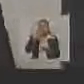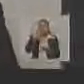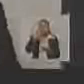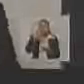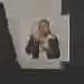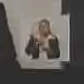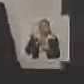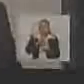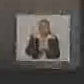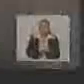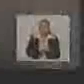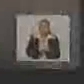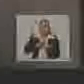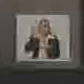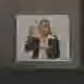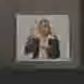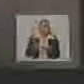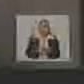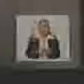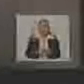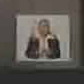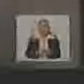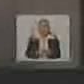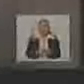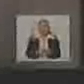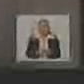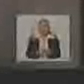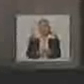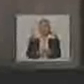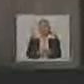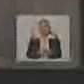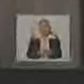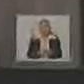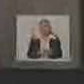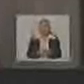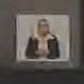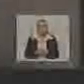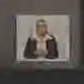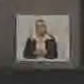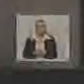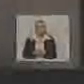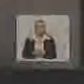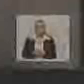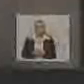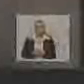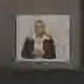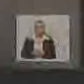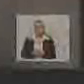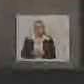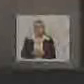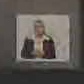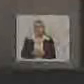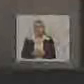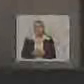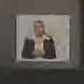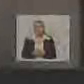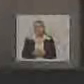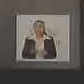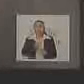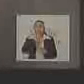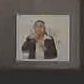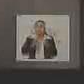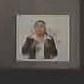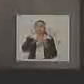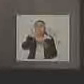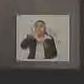las instrumente. Gracias. Prácticamente todos los candidatos han agotado su bolsa de tiempo. Sin embargo, les